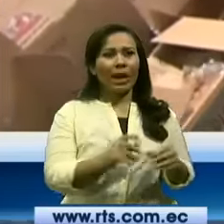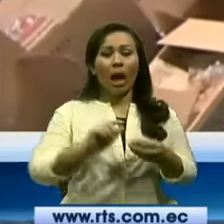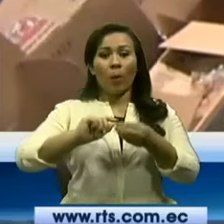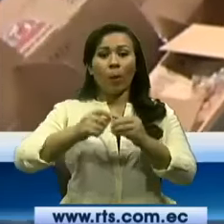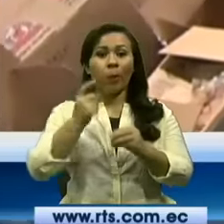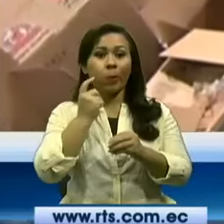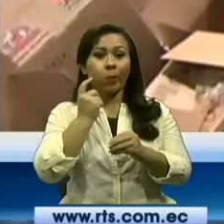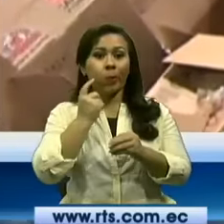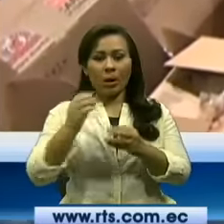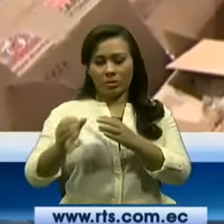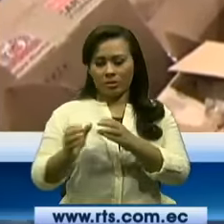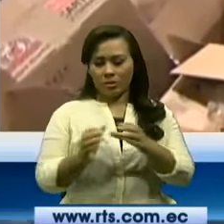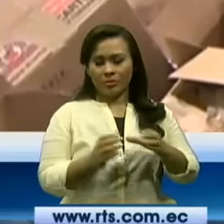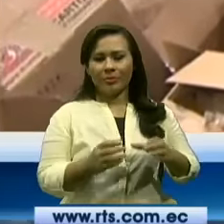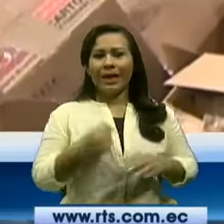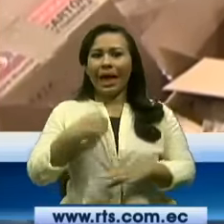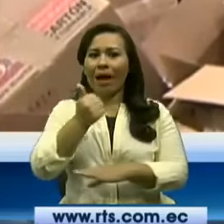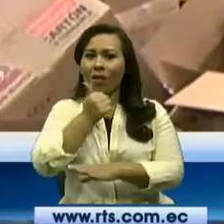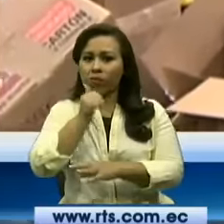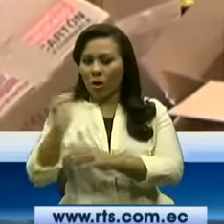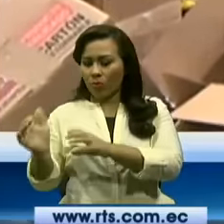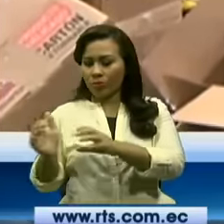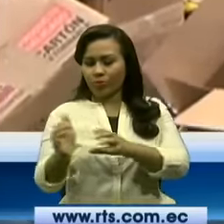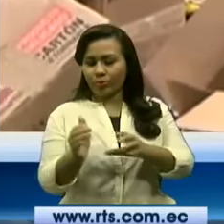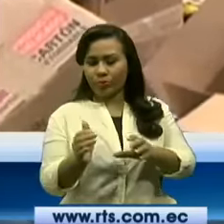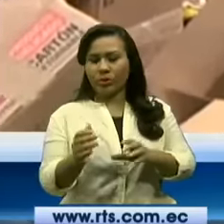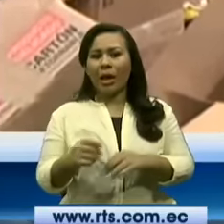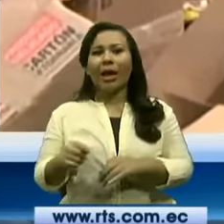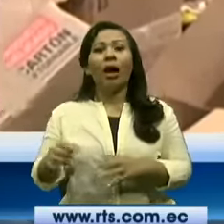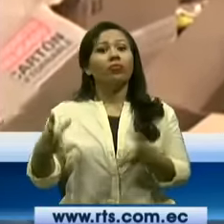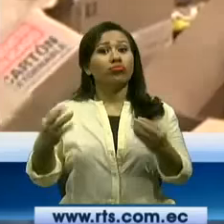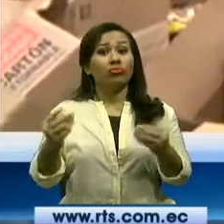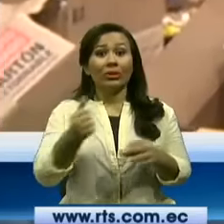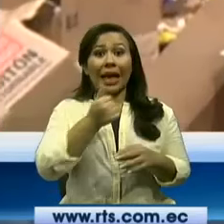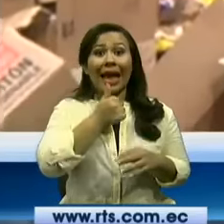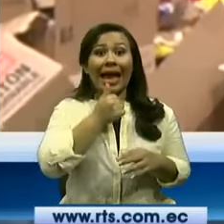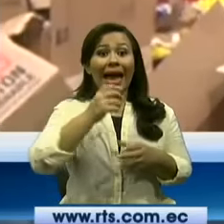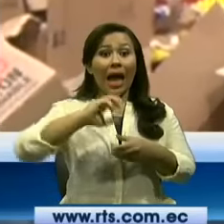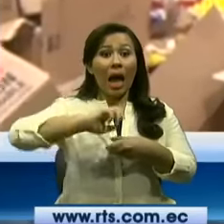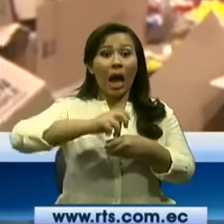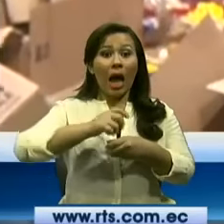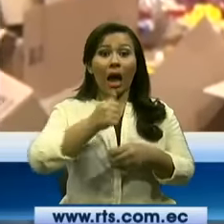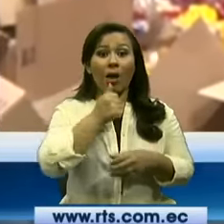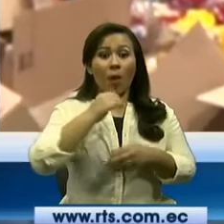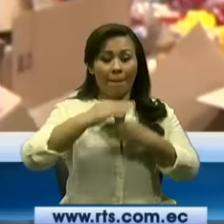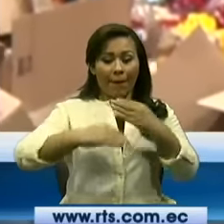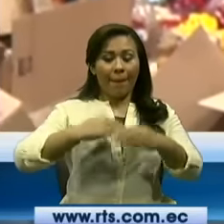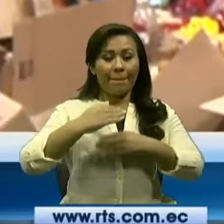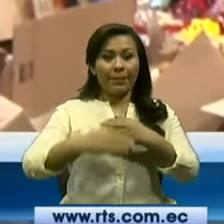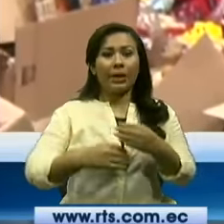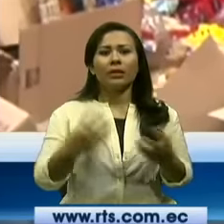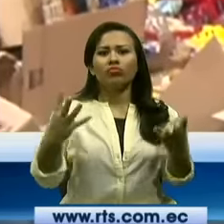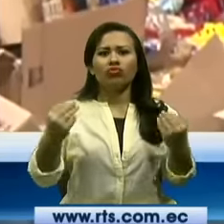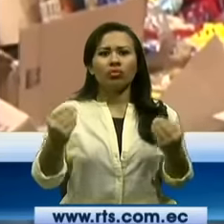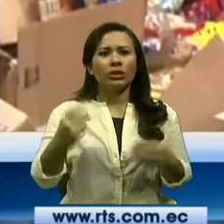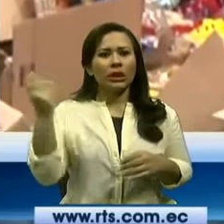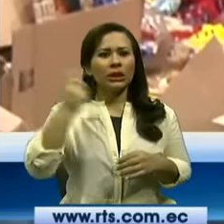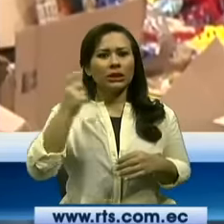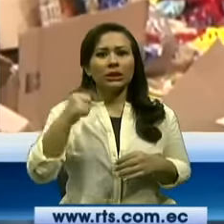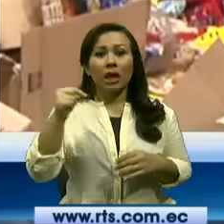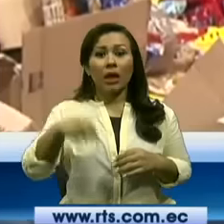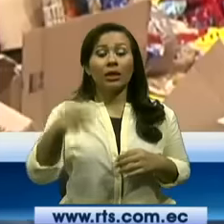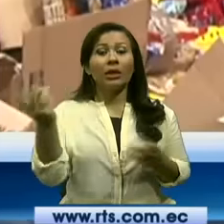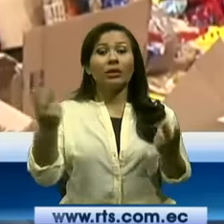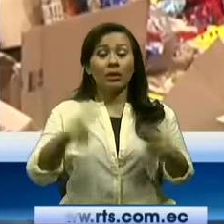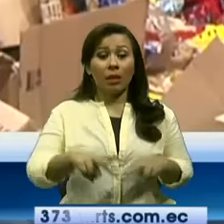así, y también agua, en lo que se refiere. Necesita mucha agua, principalmente agua. Agua, papel higiénico, se necesita bastante agua, papel higiénico.